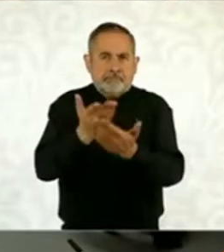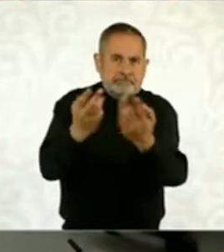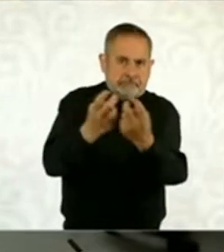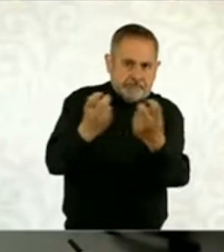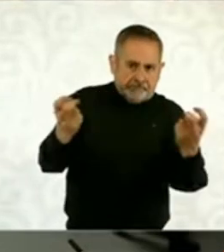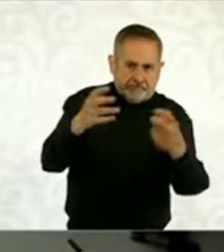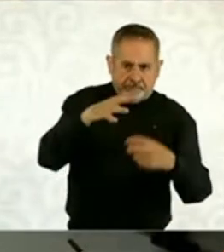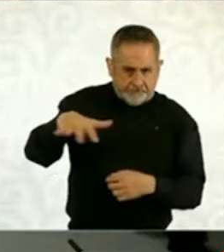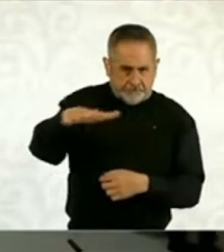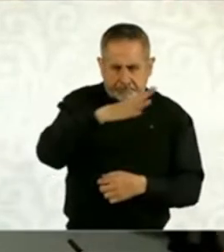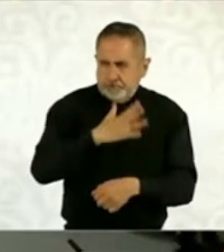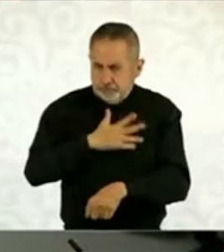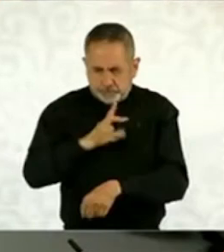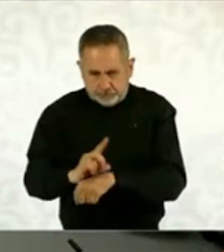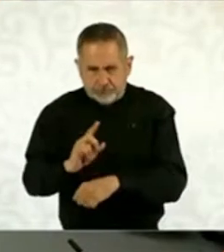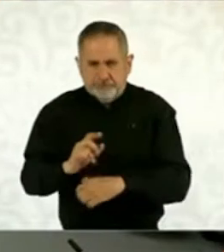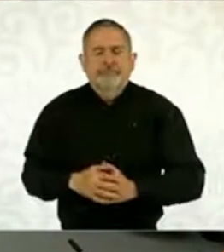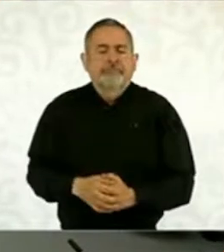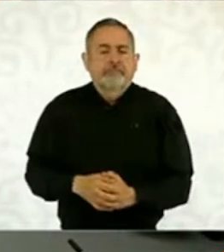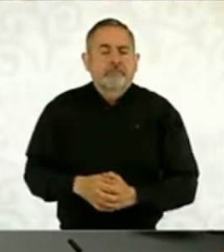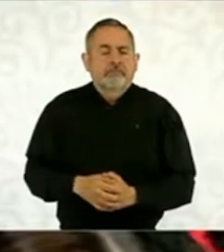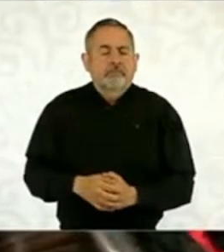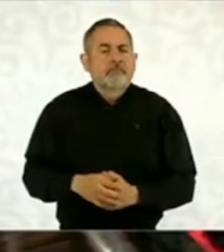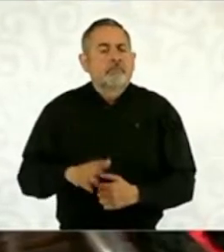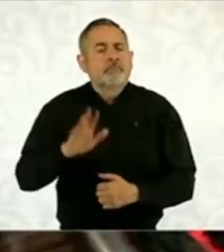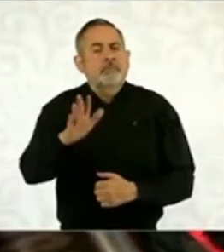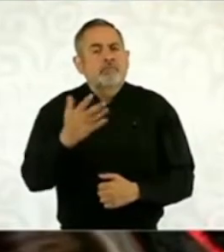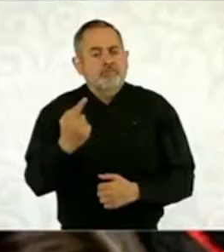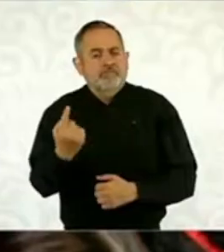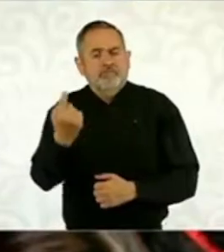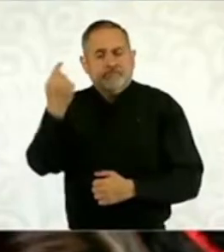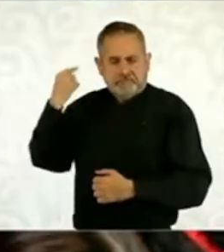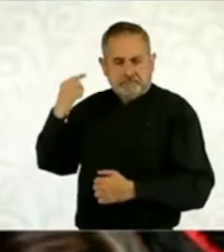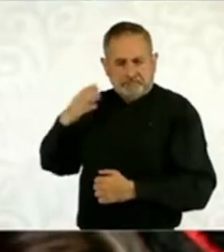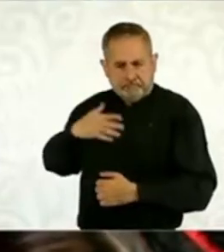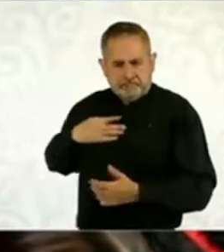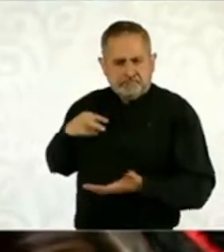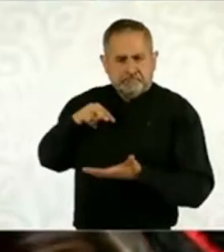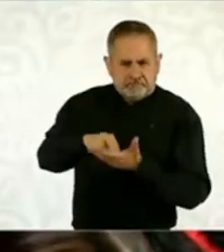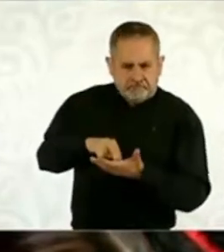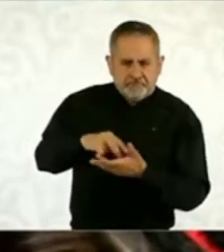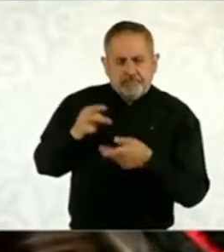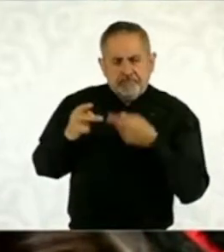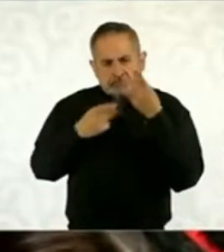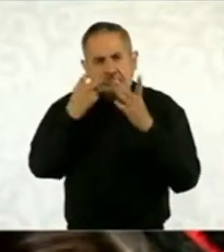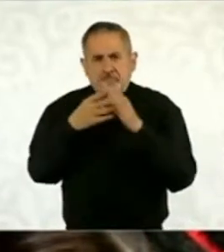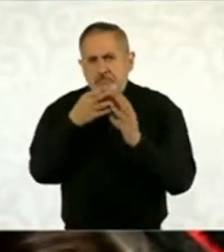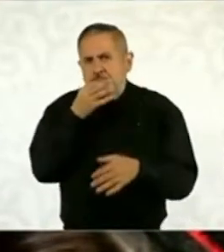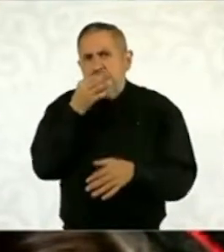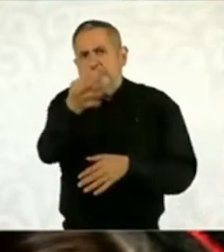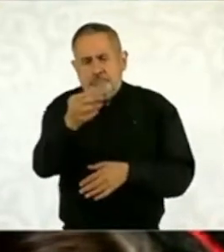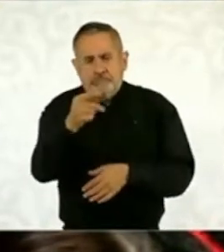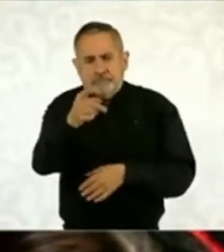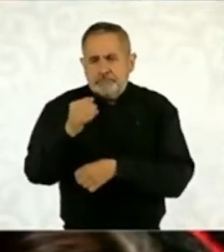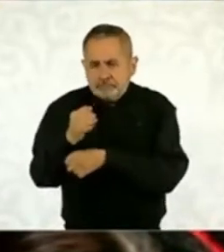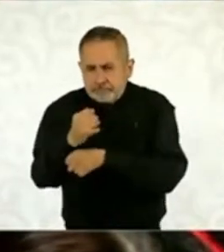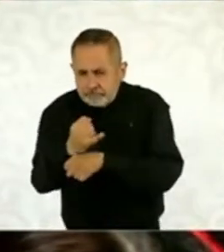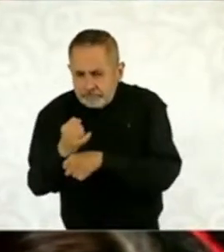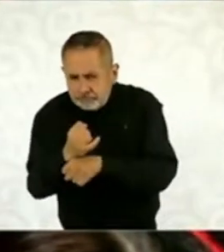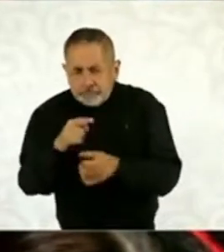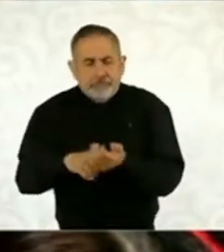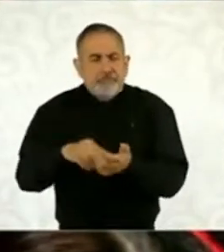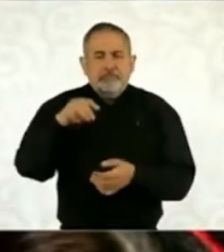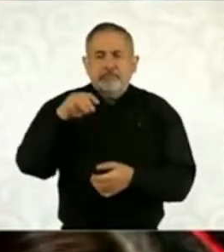servidores públicos aquí presentes. En mi pasada intervención le hice saber sobre una investigación que hace